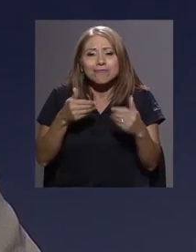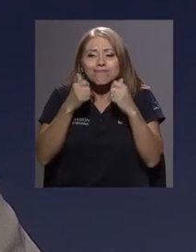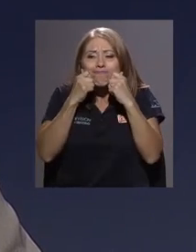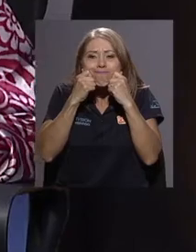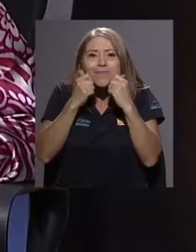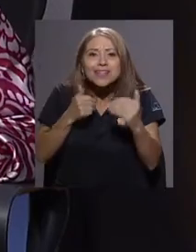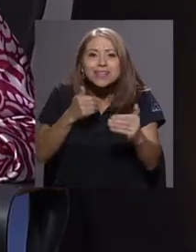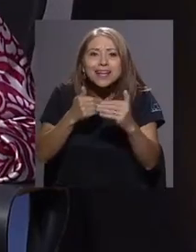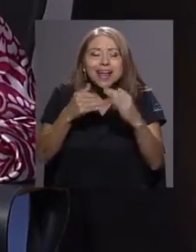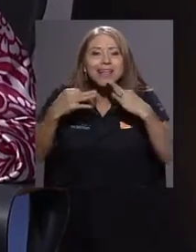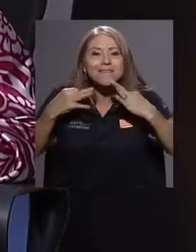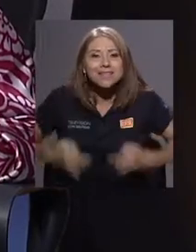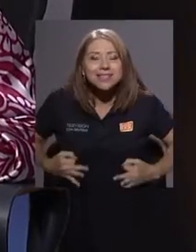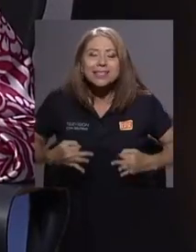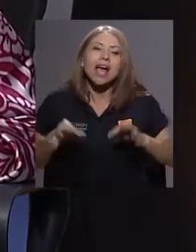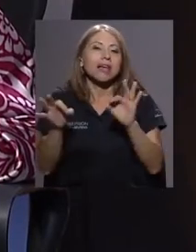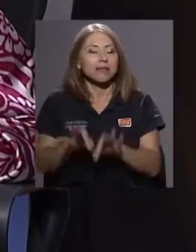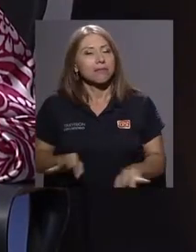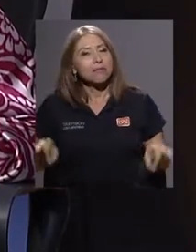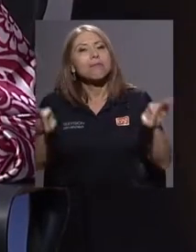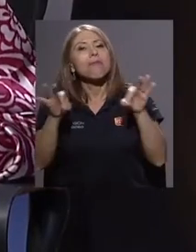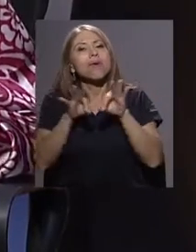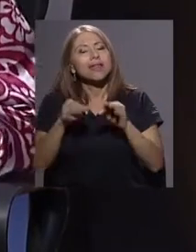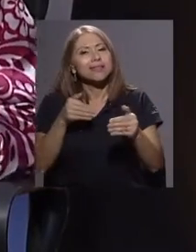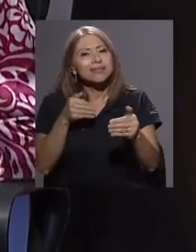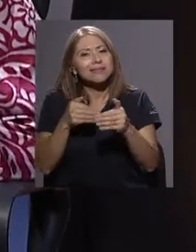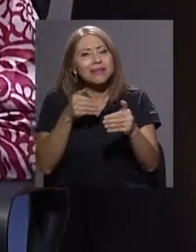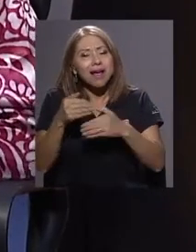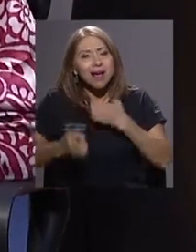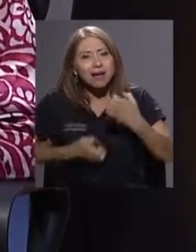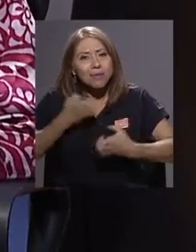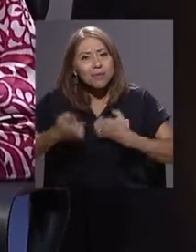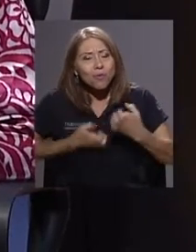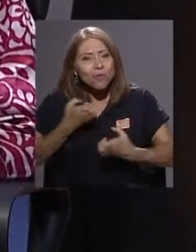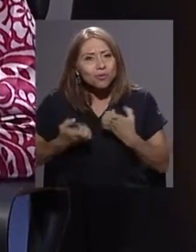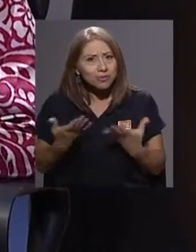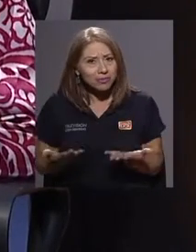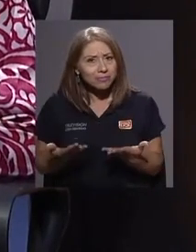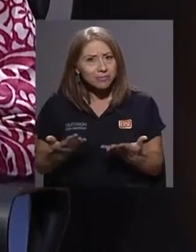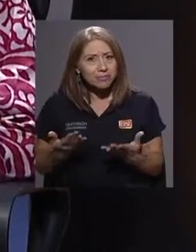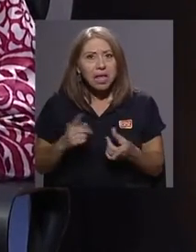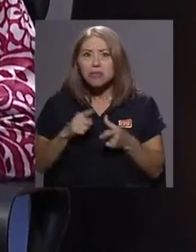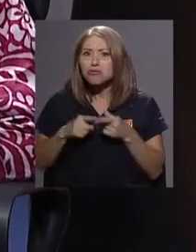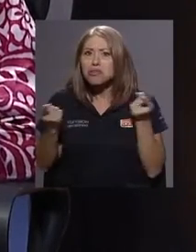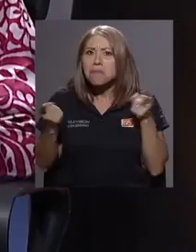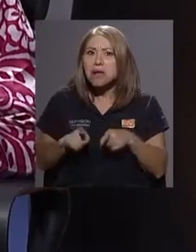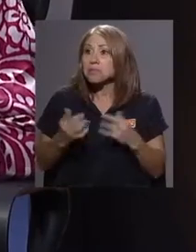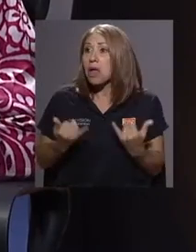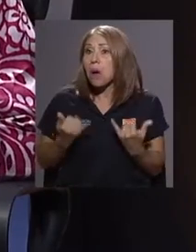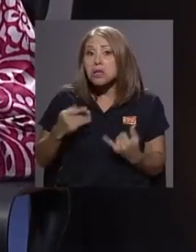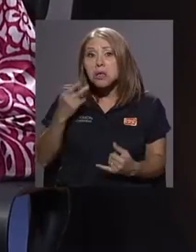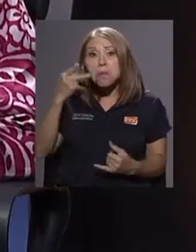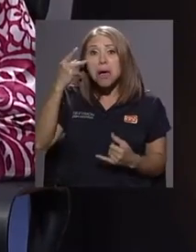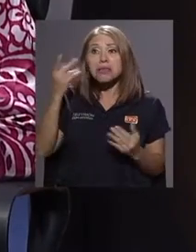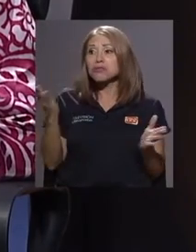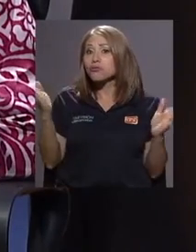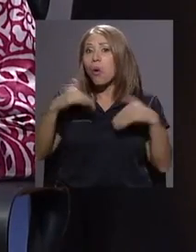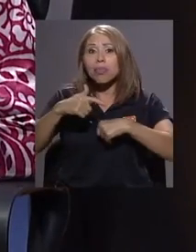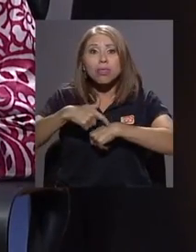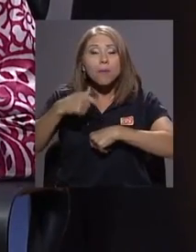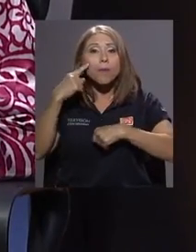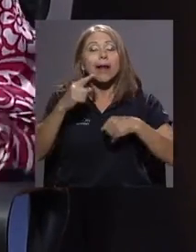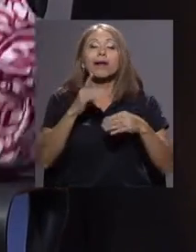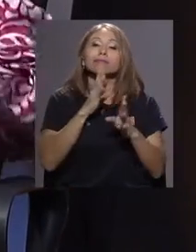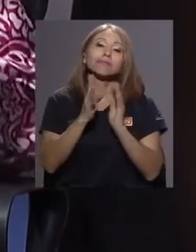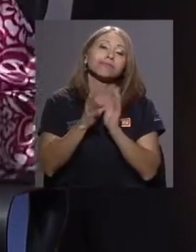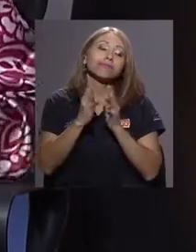como la cercanía emocional entonces qué pasa que ahorita los papás no tienen tiempo de contar cuentos